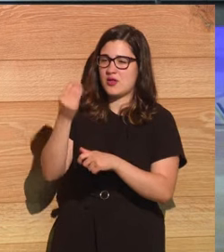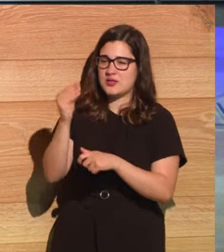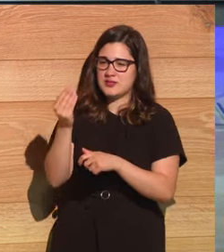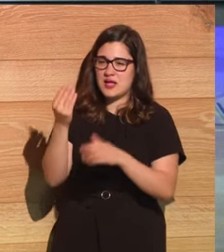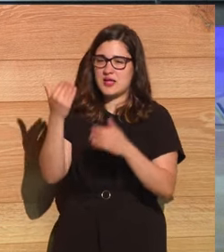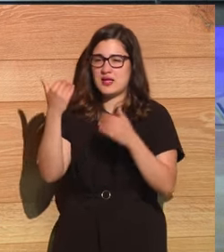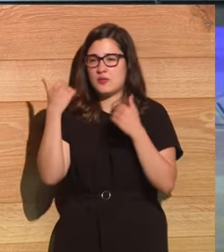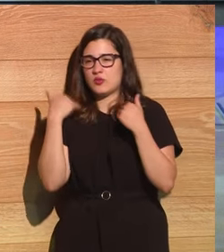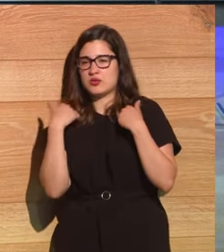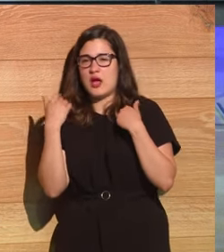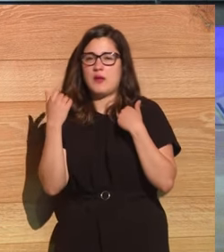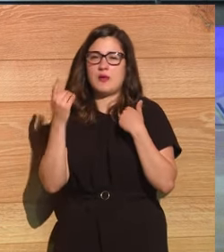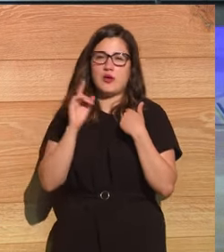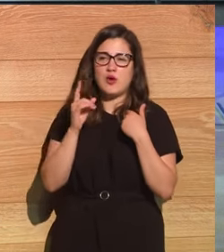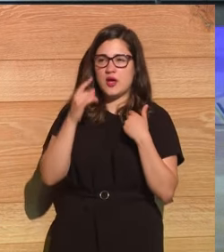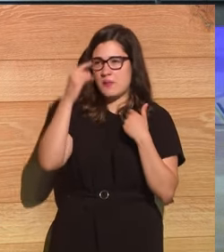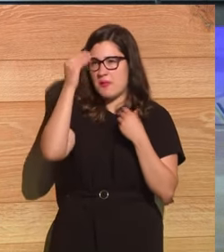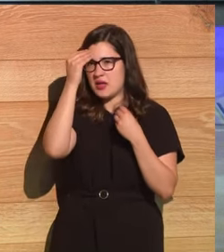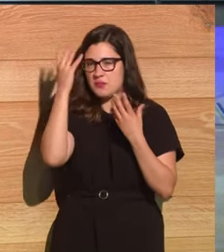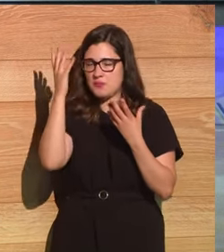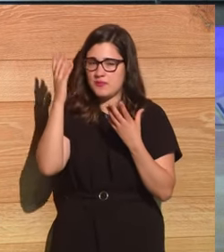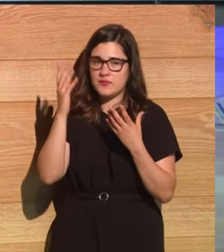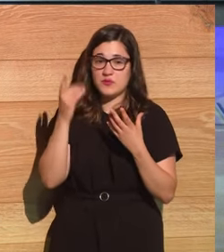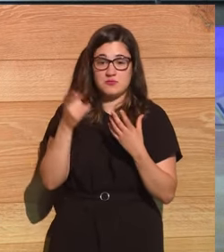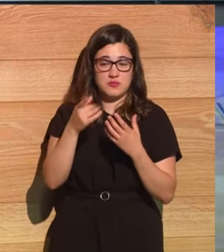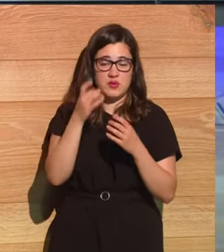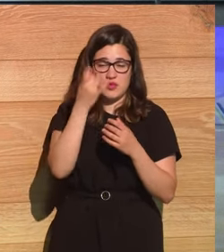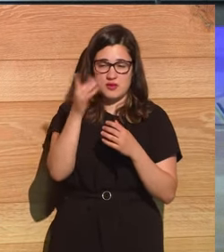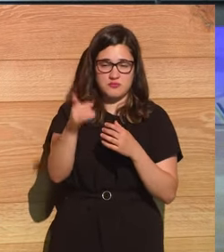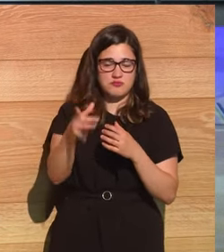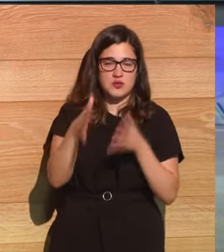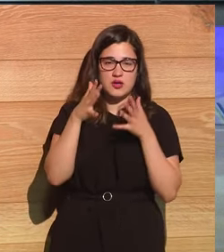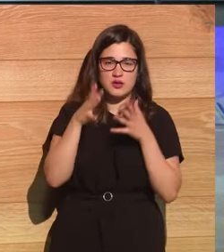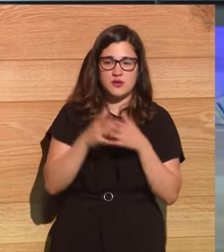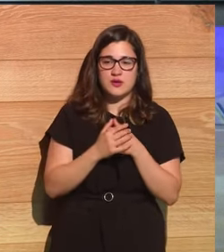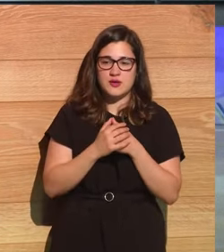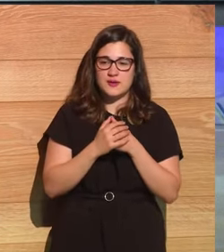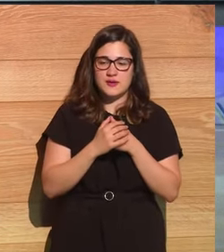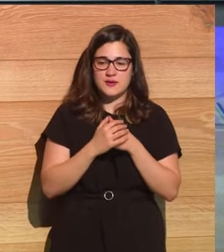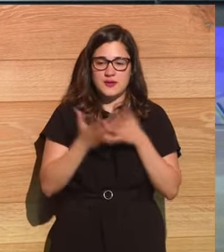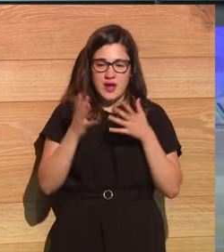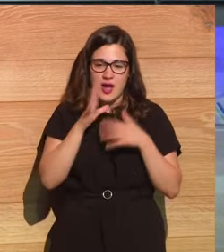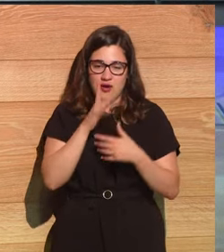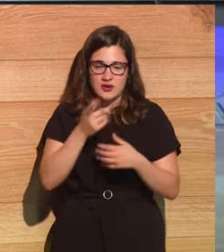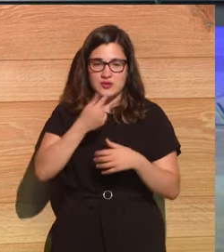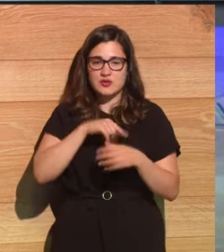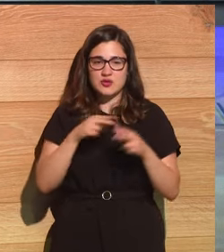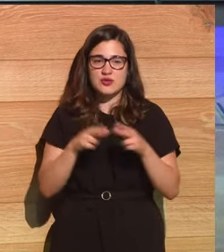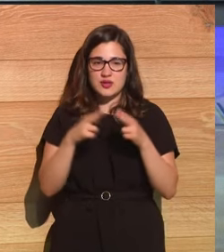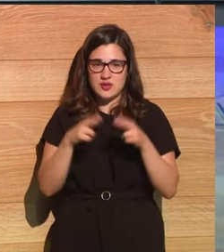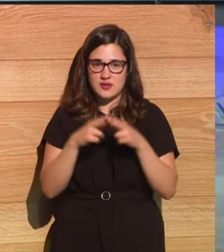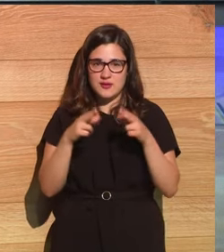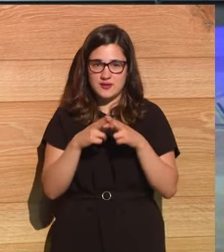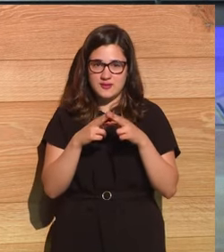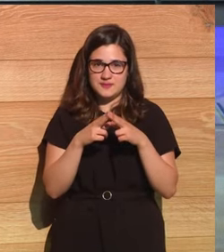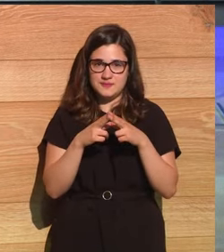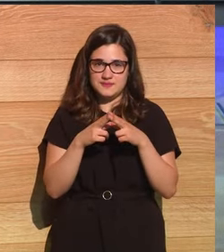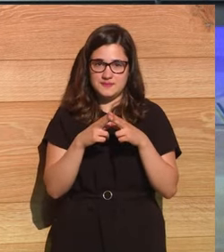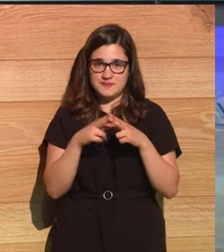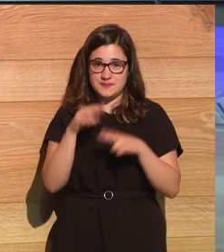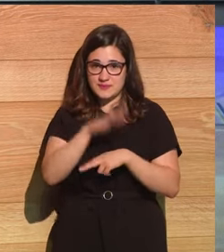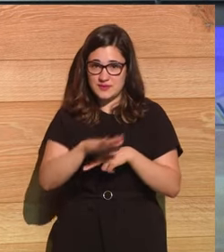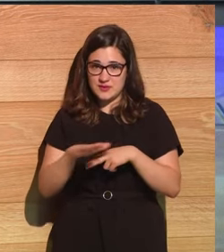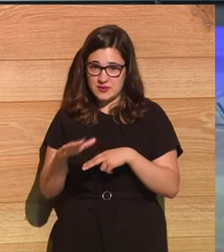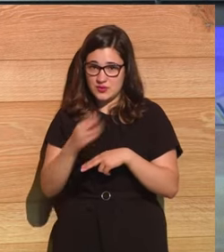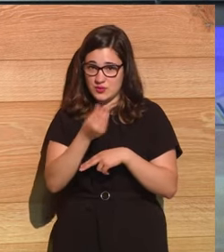Entonces, este estudio, que a mí también me fascinó la idea, ¿no? Vieron que, claro, ahora estamos en sociedades en donde los